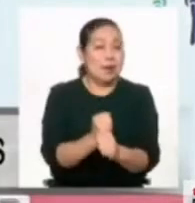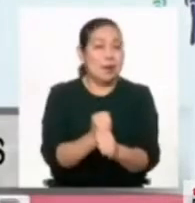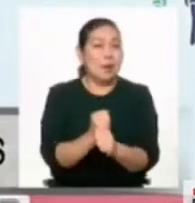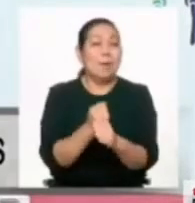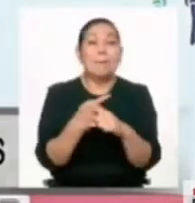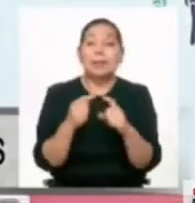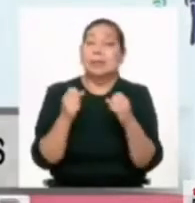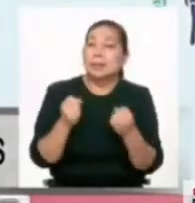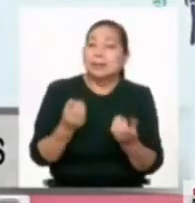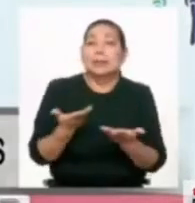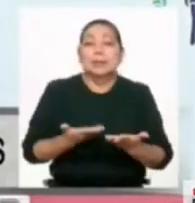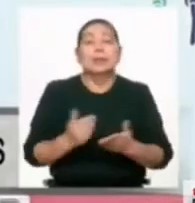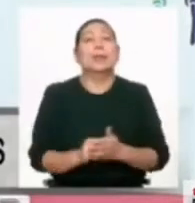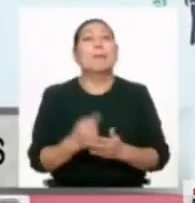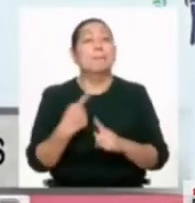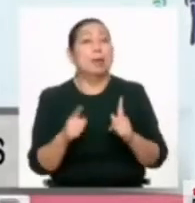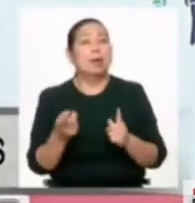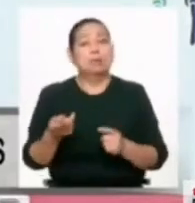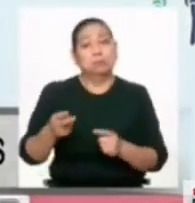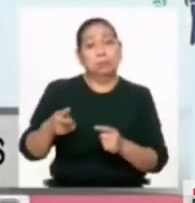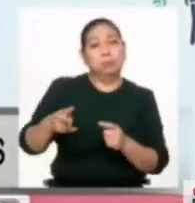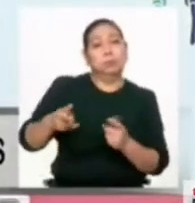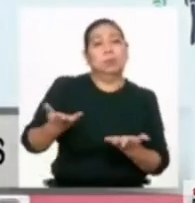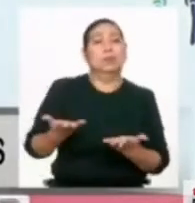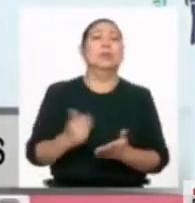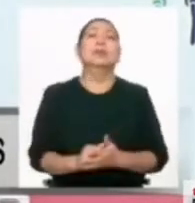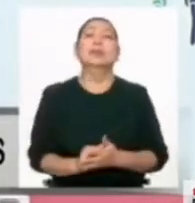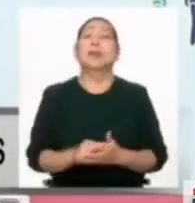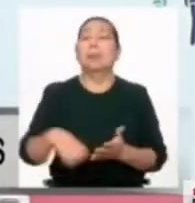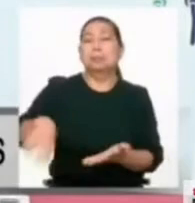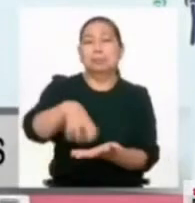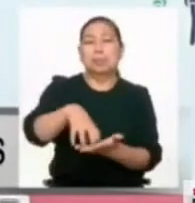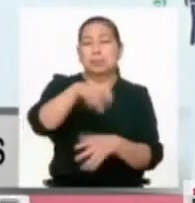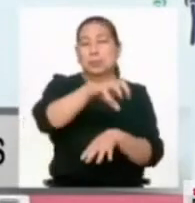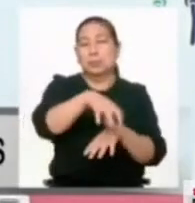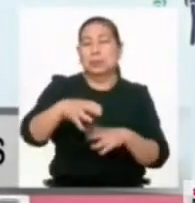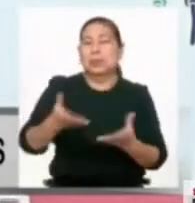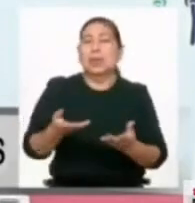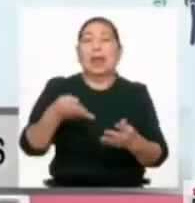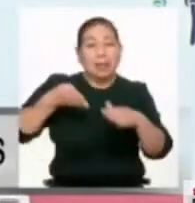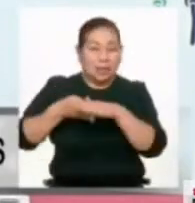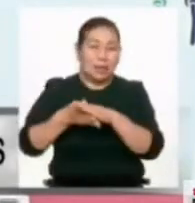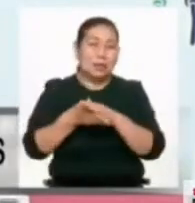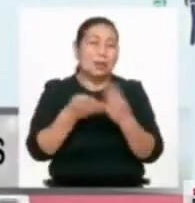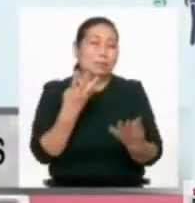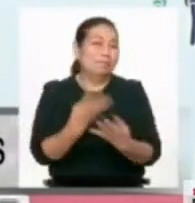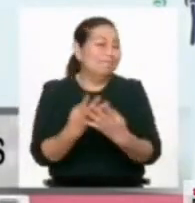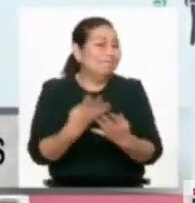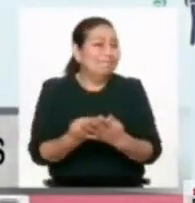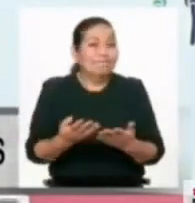También, por supuesto, para evitar el incremento de la población en los penales,